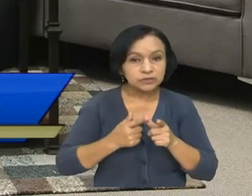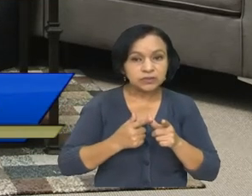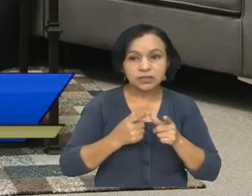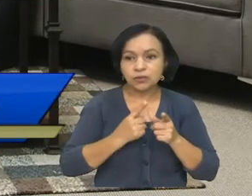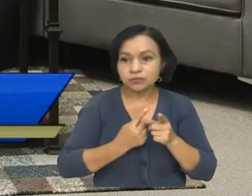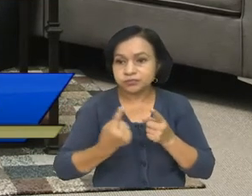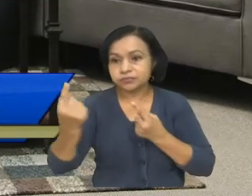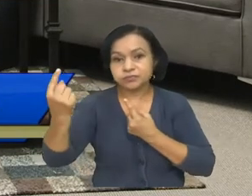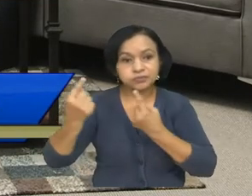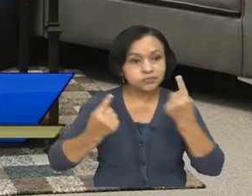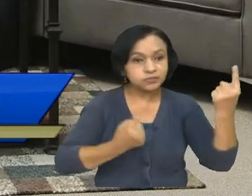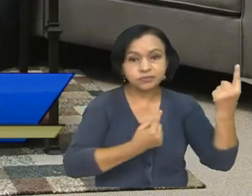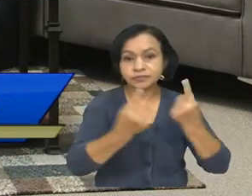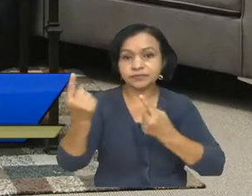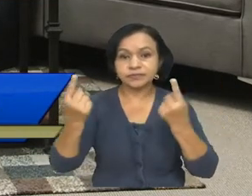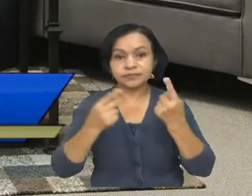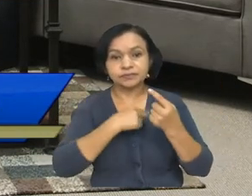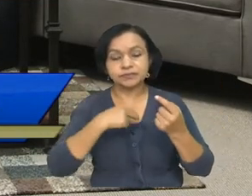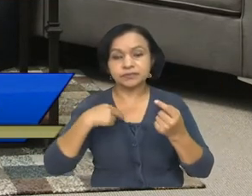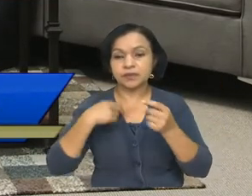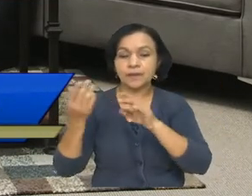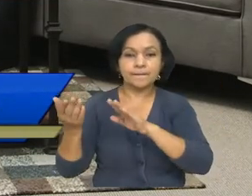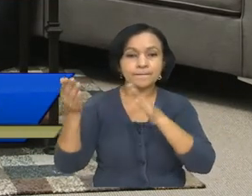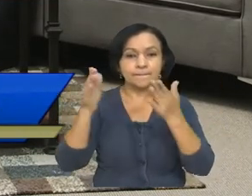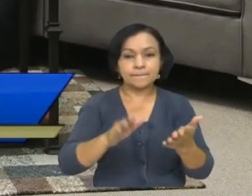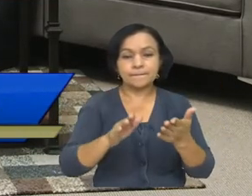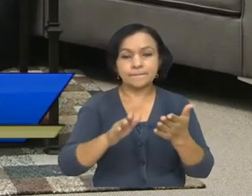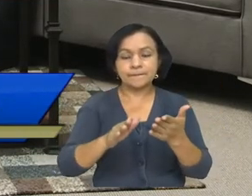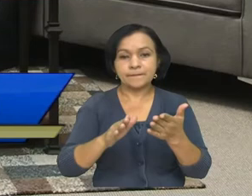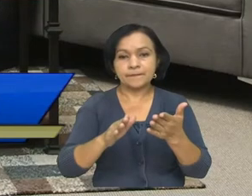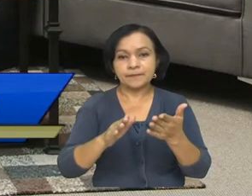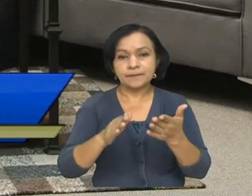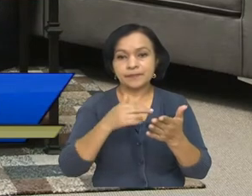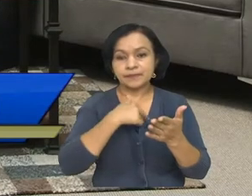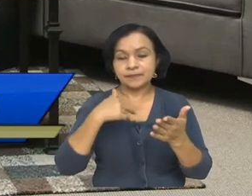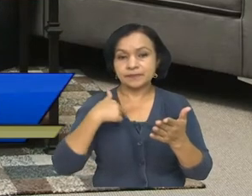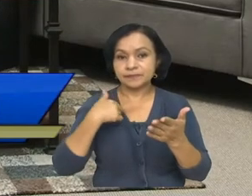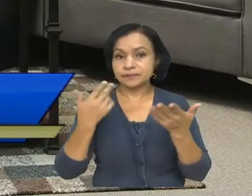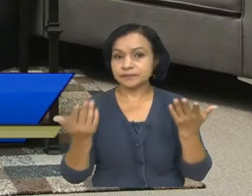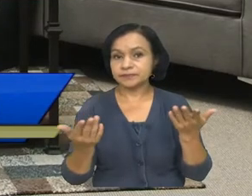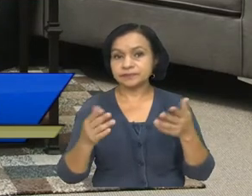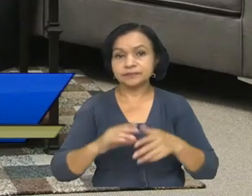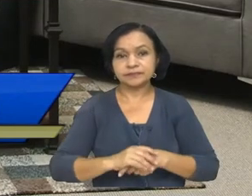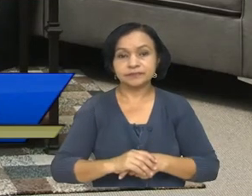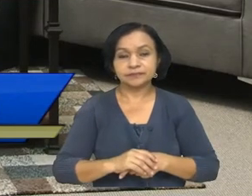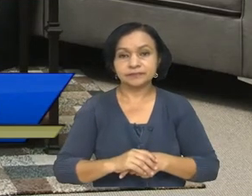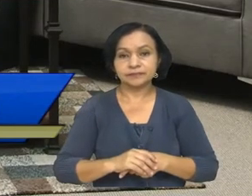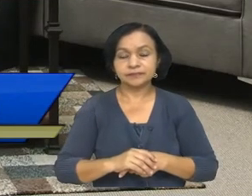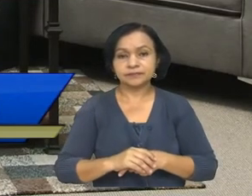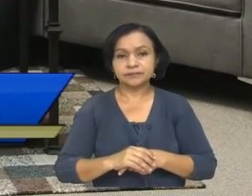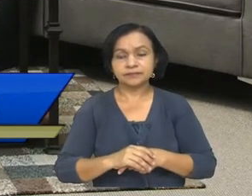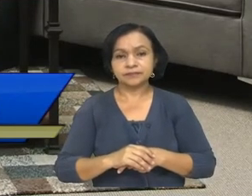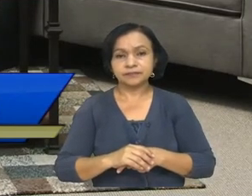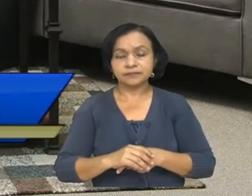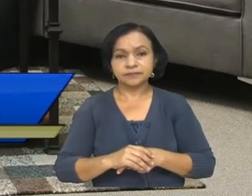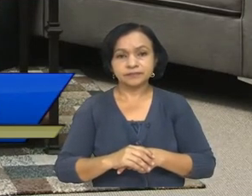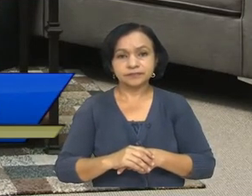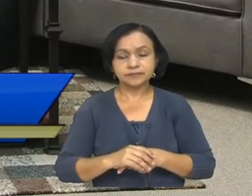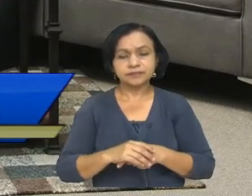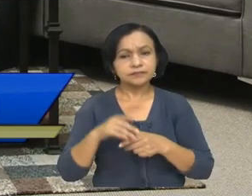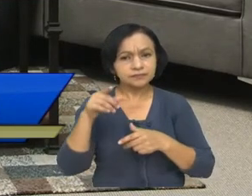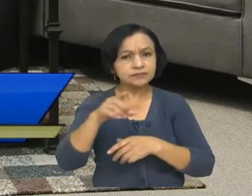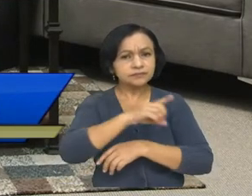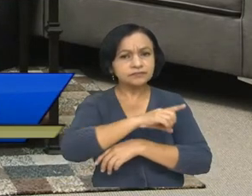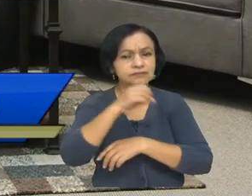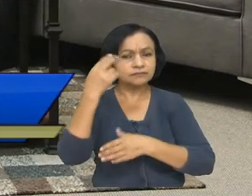su escaramuza y él muere, y a todos los otros los hacen prisioneros. Entonces, como que esa...